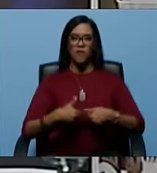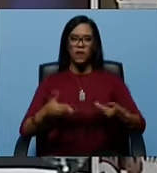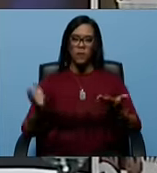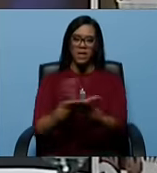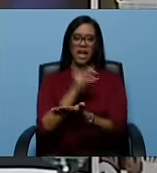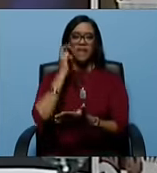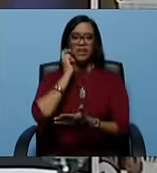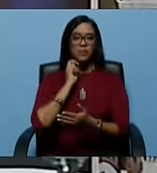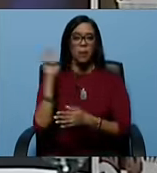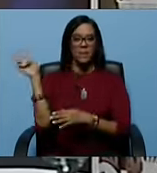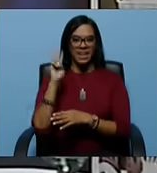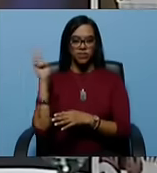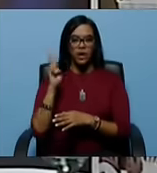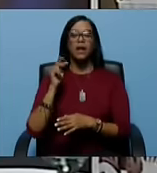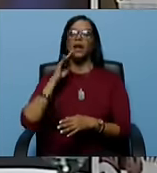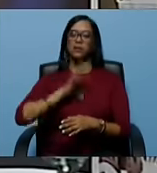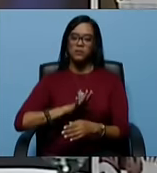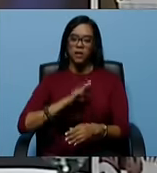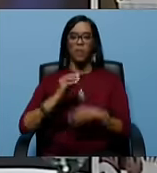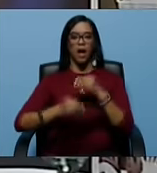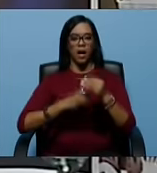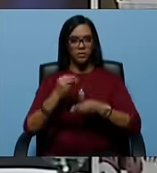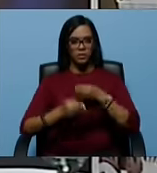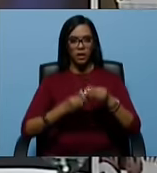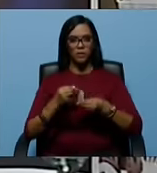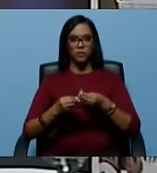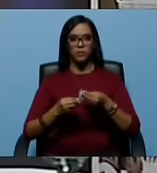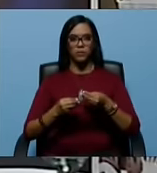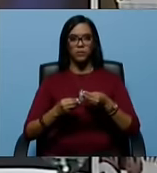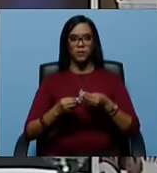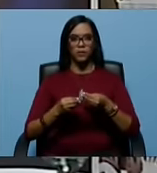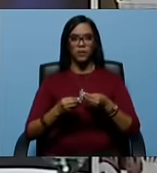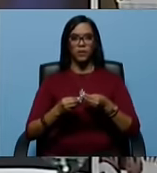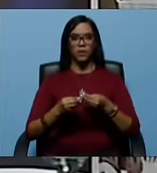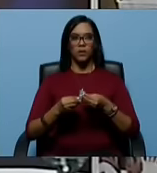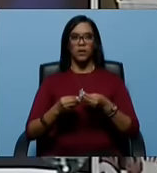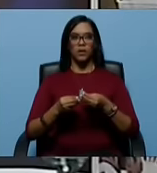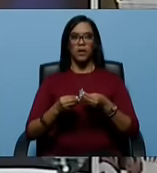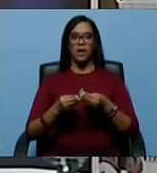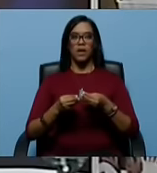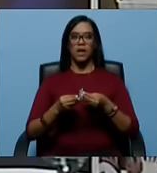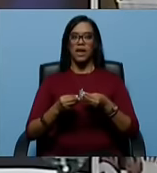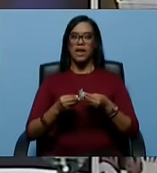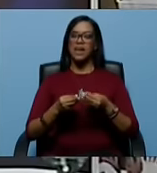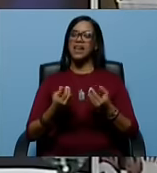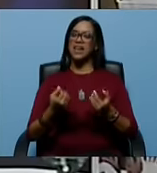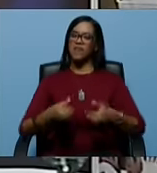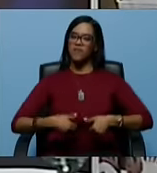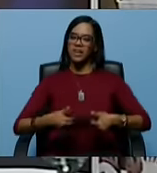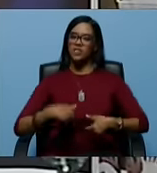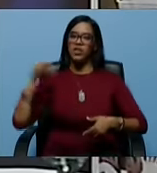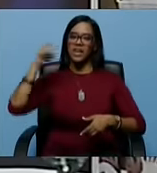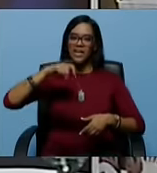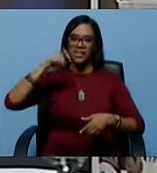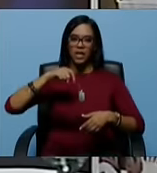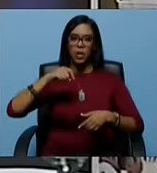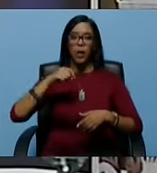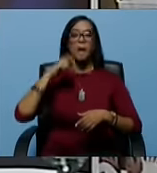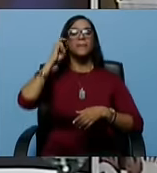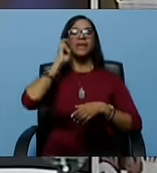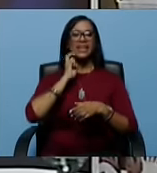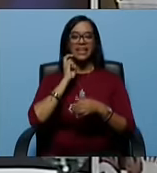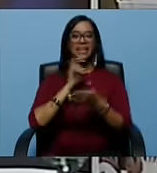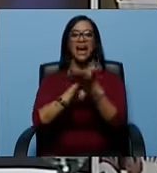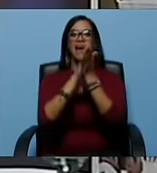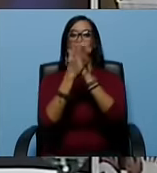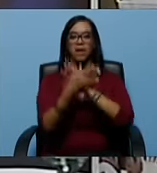en Venezuela, estamos haciendo o dando la puntada necesaria para que el fascismo